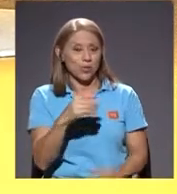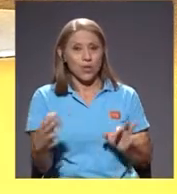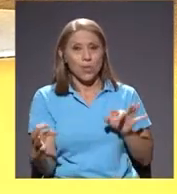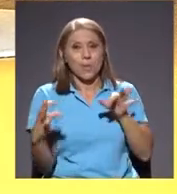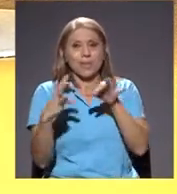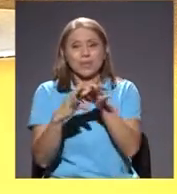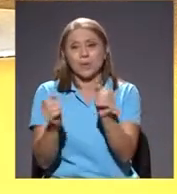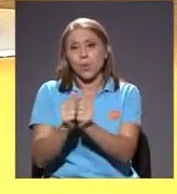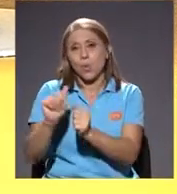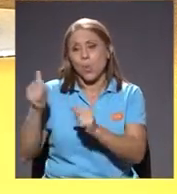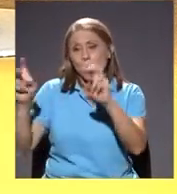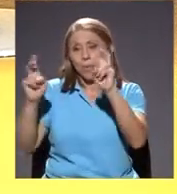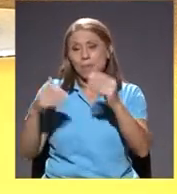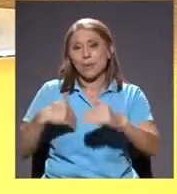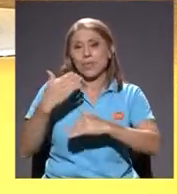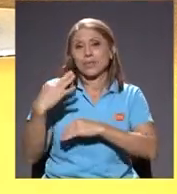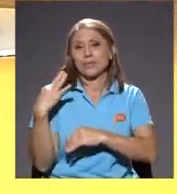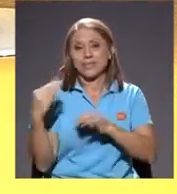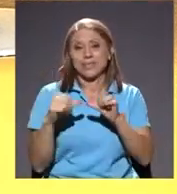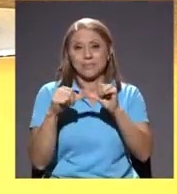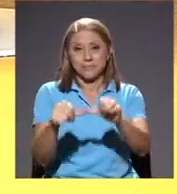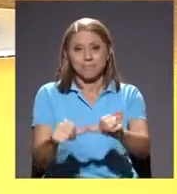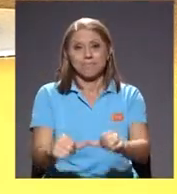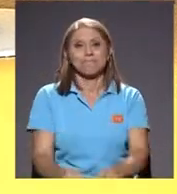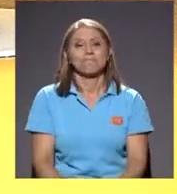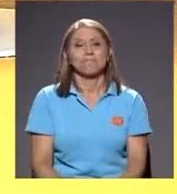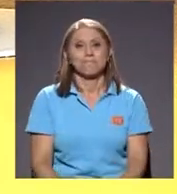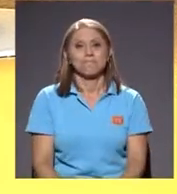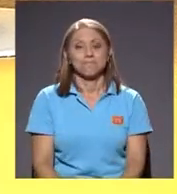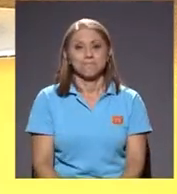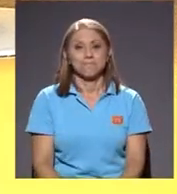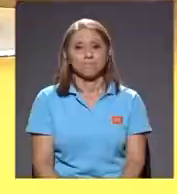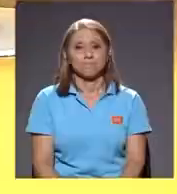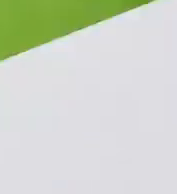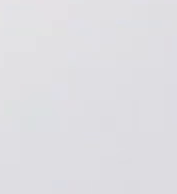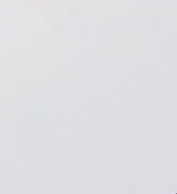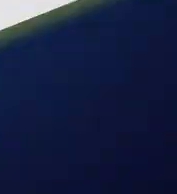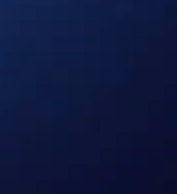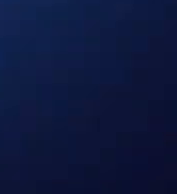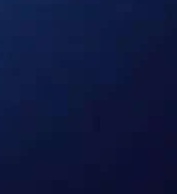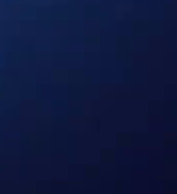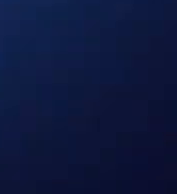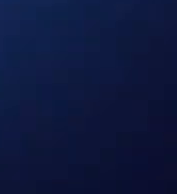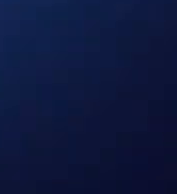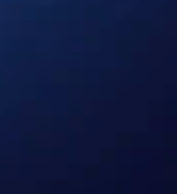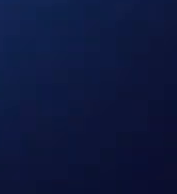del financiamiento una vez que el canal los invite a regresar eso vamos a hacer